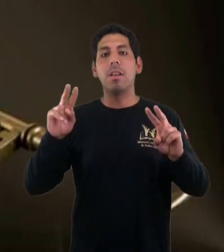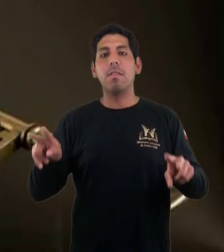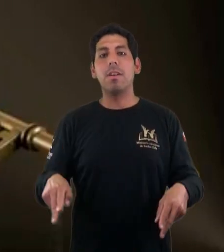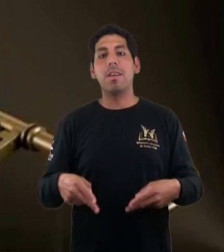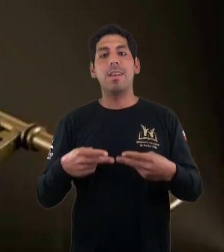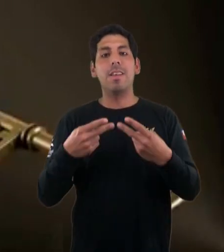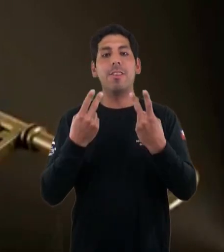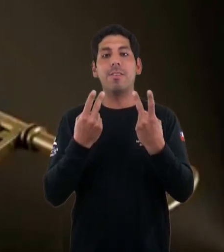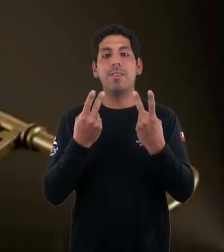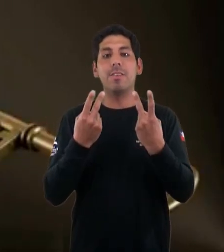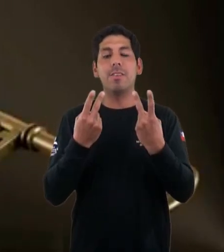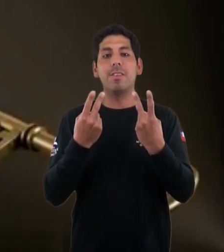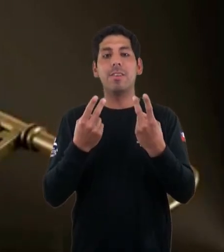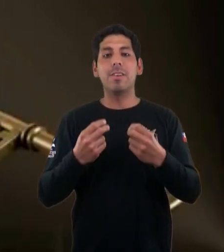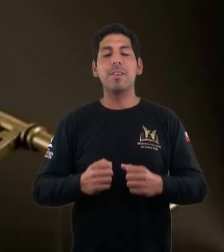Salvador.